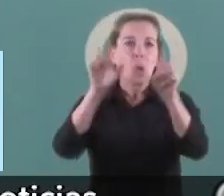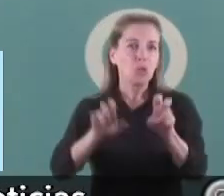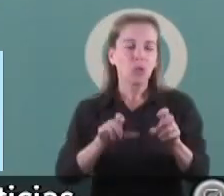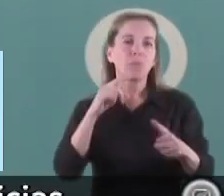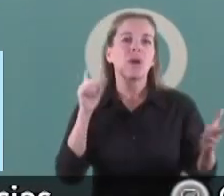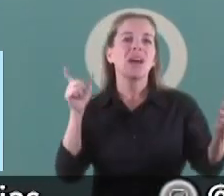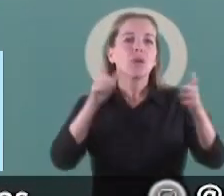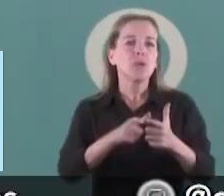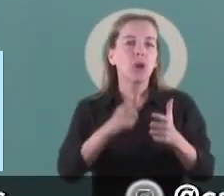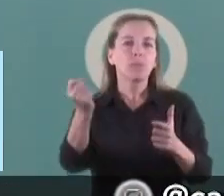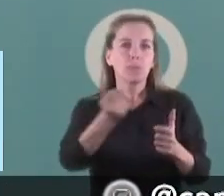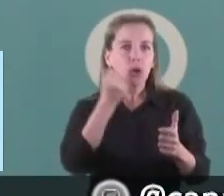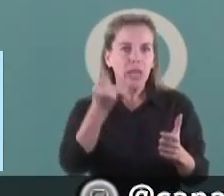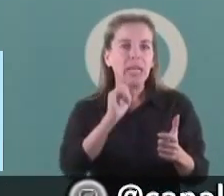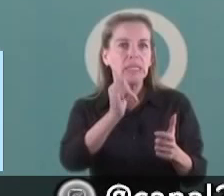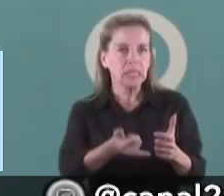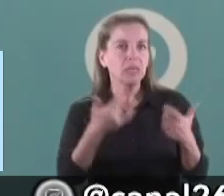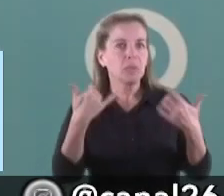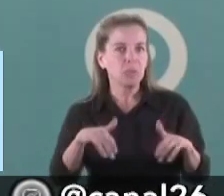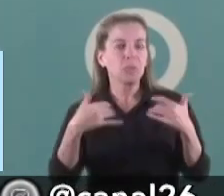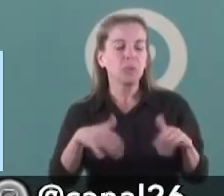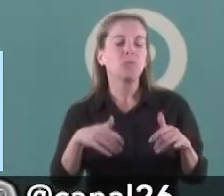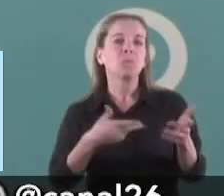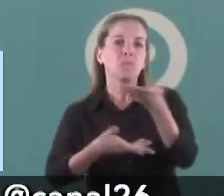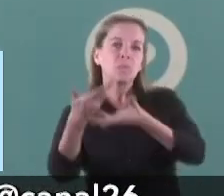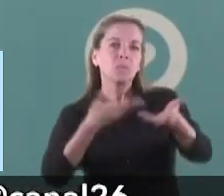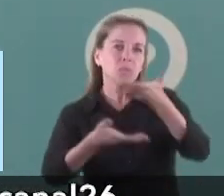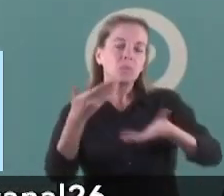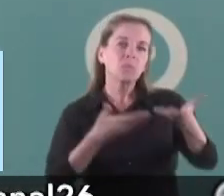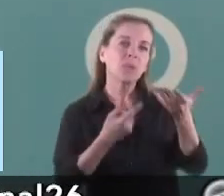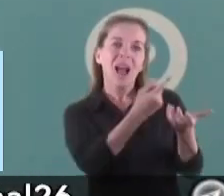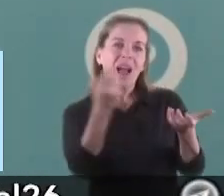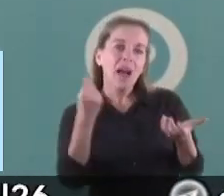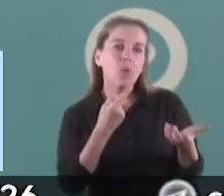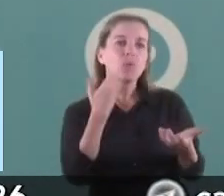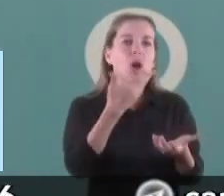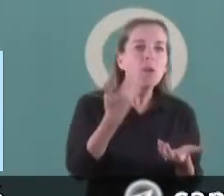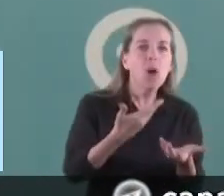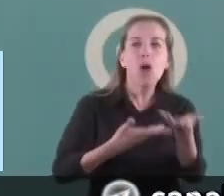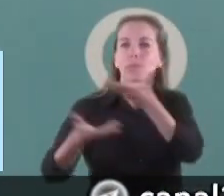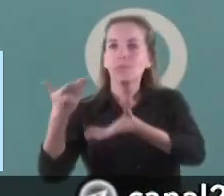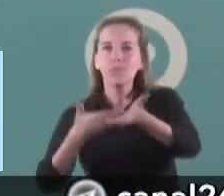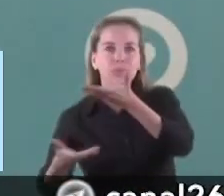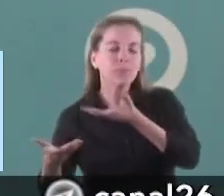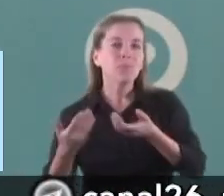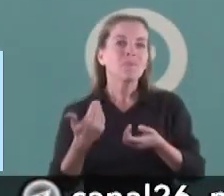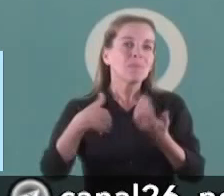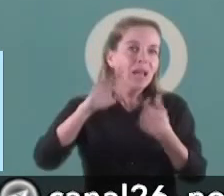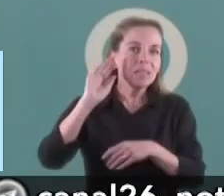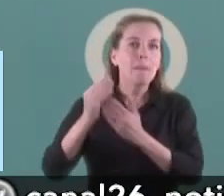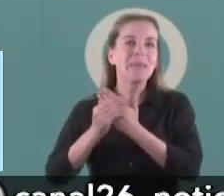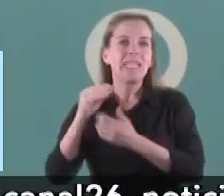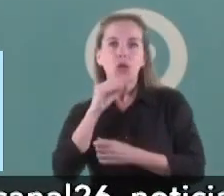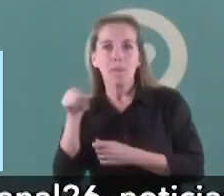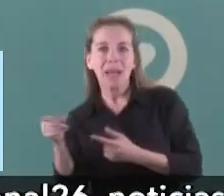muy importante muy muy dinámica escuchando fundamentalmente como dije recién al ministro de economía y